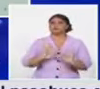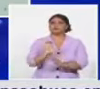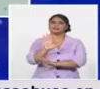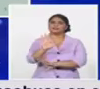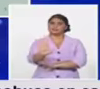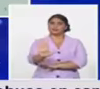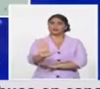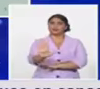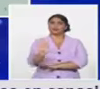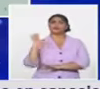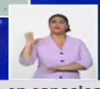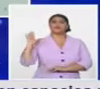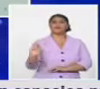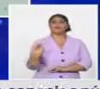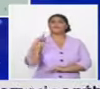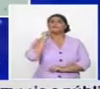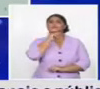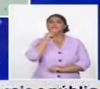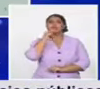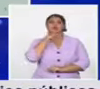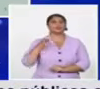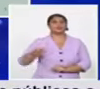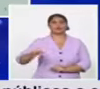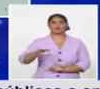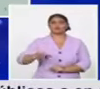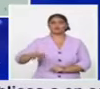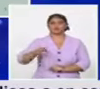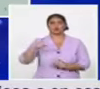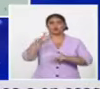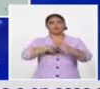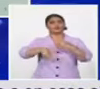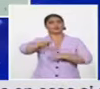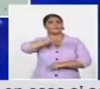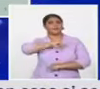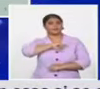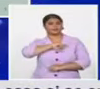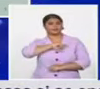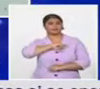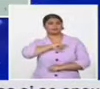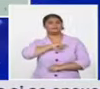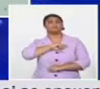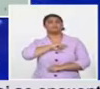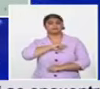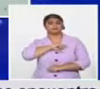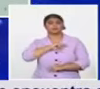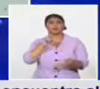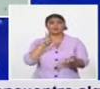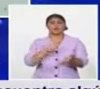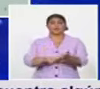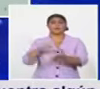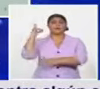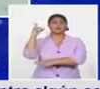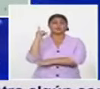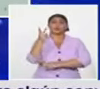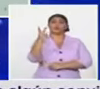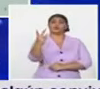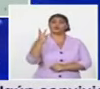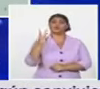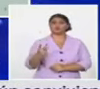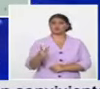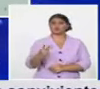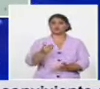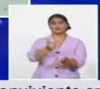procedentes de Rusia de los municipios Contramaestre y Palma Soriano, 2 de cada uno, y el municipio Santiago de Cuba,